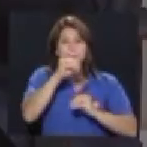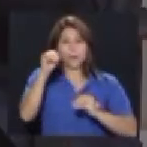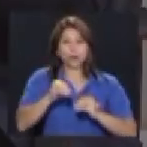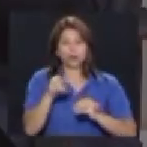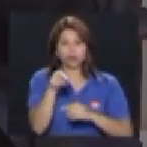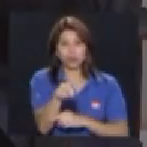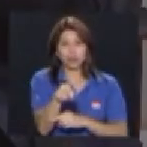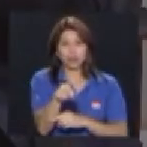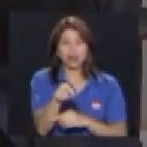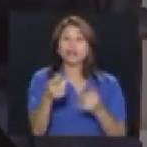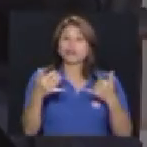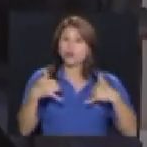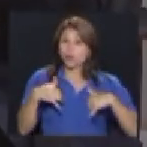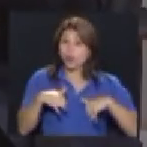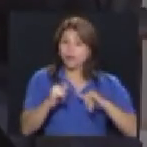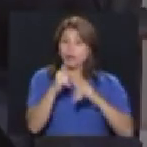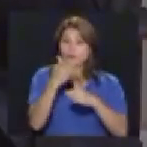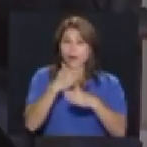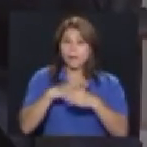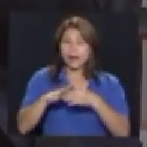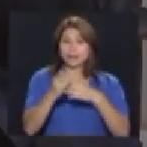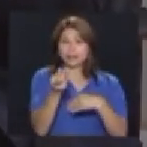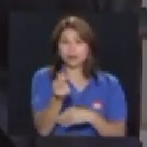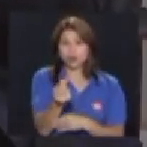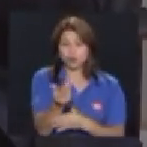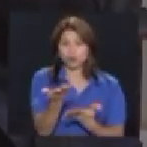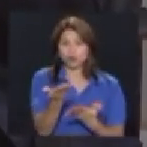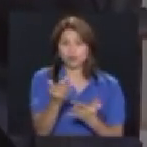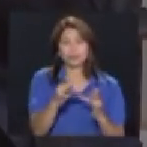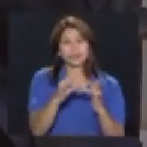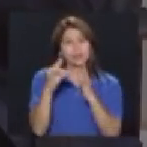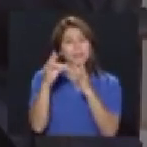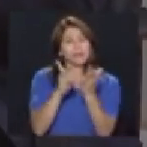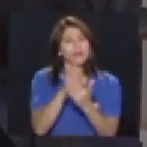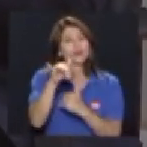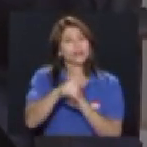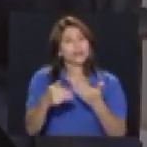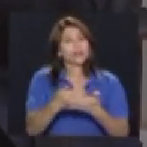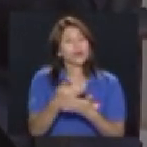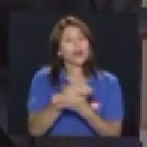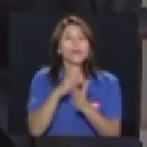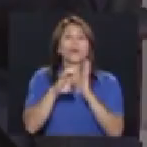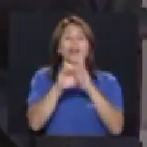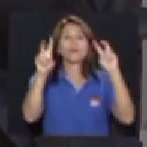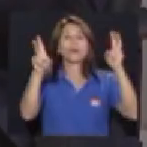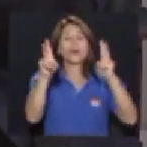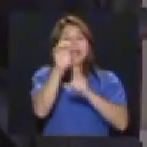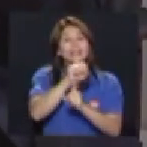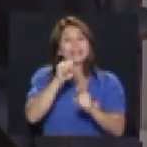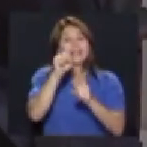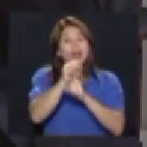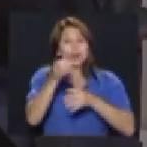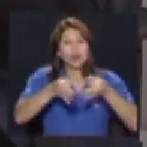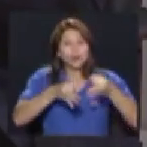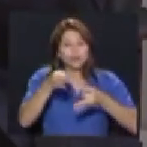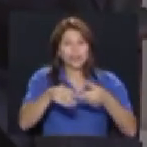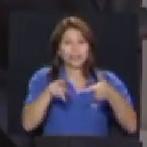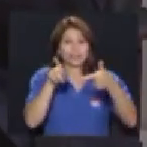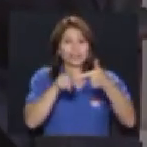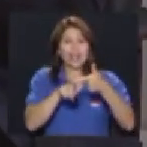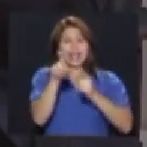los recursos, sobre todo proyectos innovadores como el Estado de la Justicia, el Estado de la Ciencia y